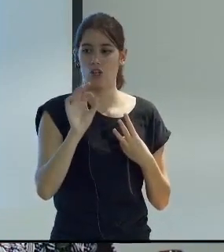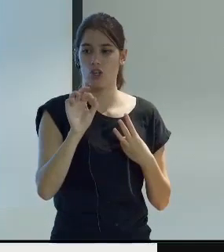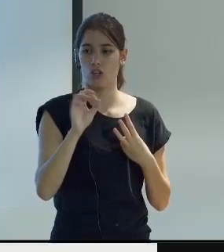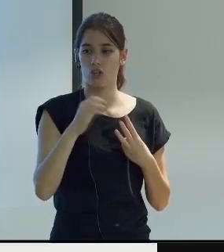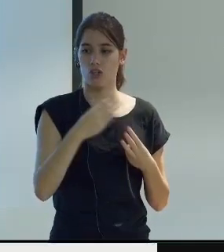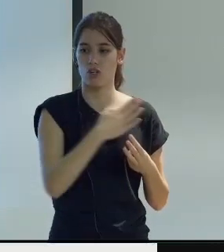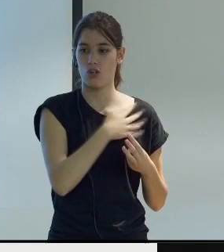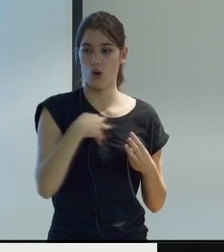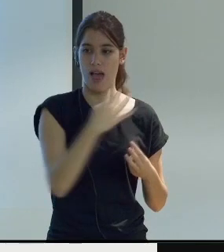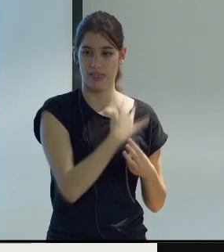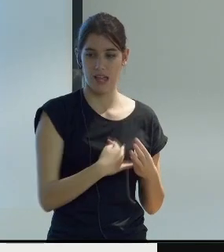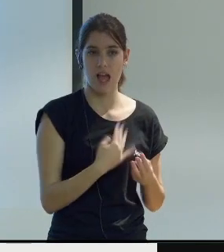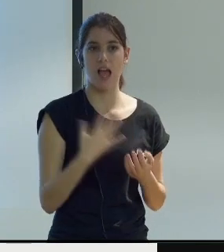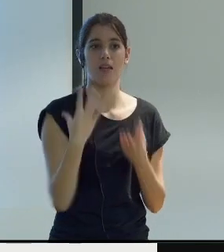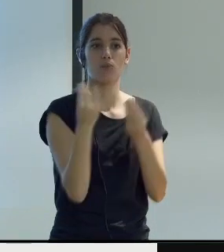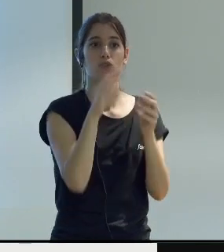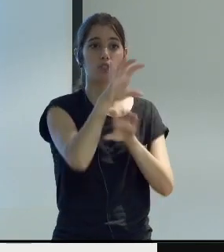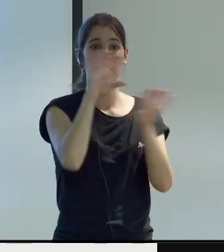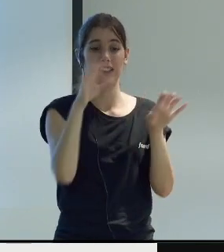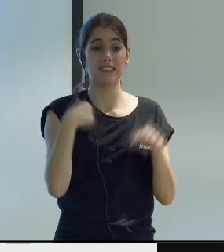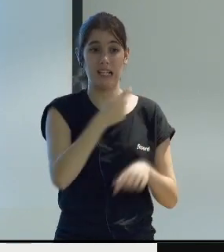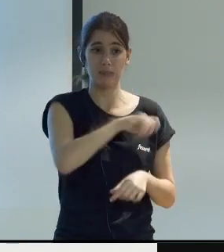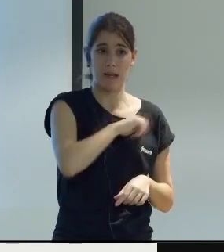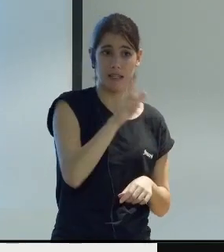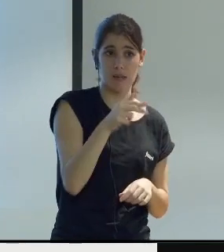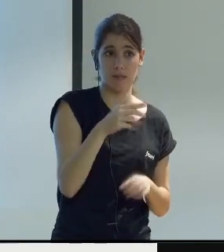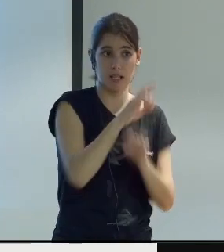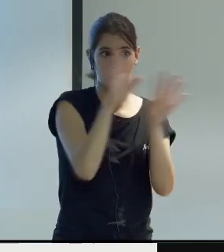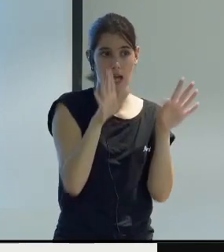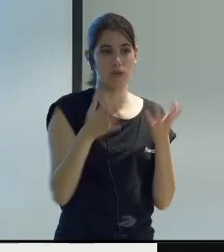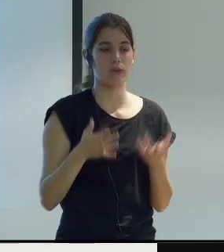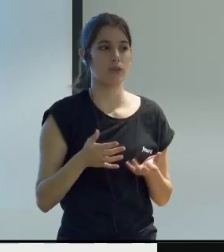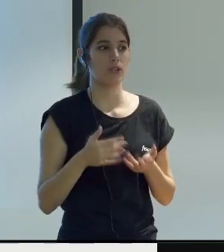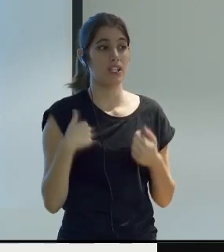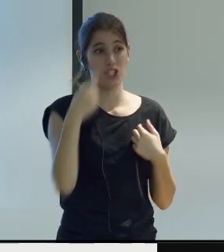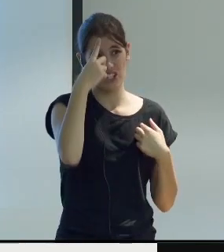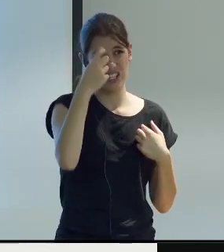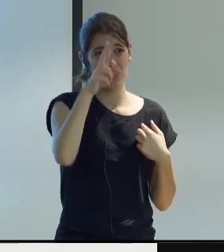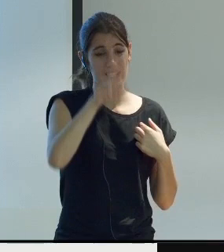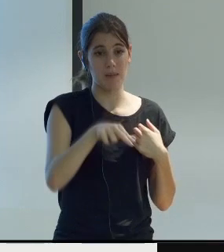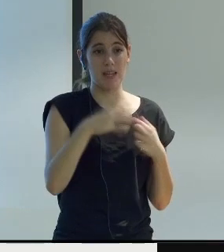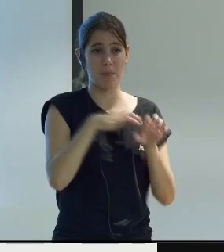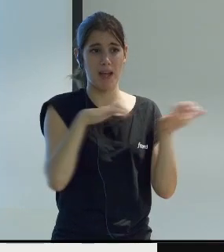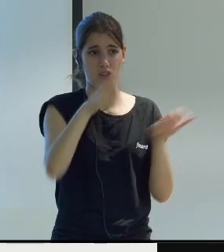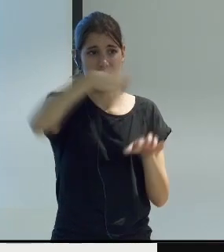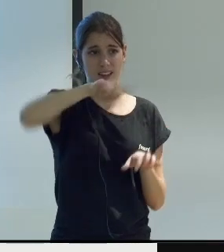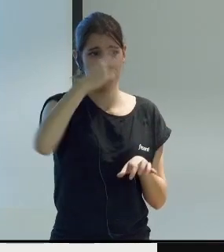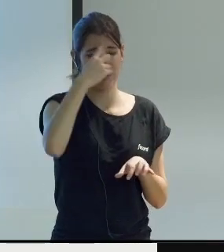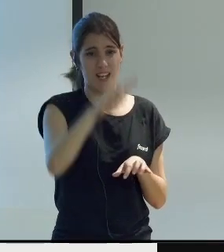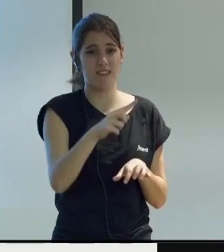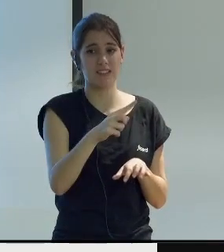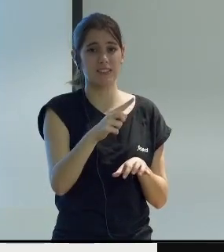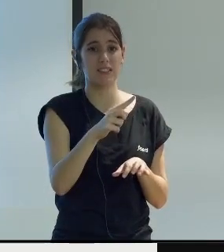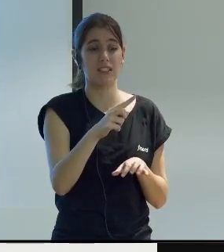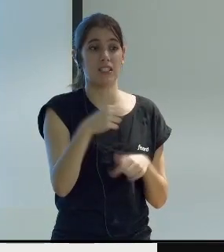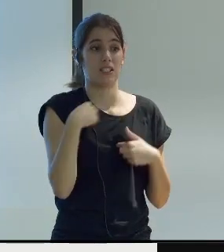en muchos países. De hecho, en España también, claro. Y también yo creo que, como sabéis, la mayoría de vosotros, pues